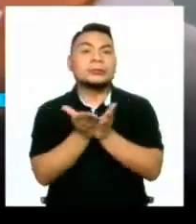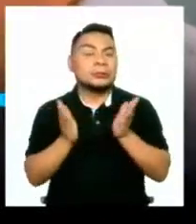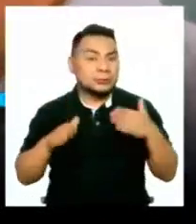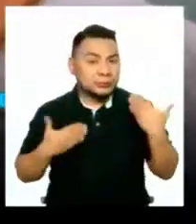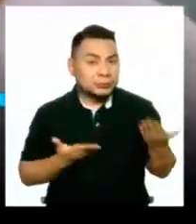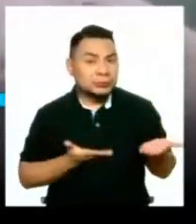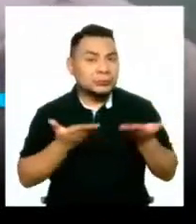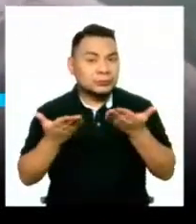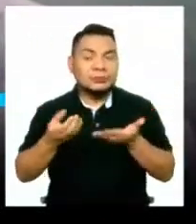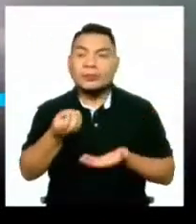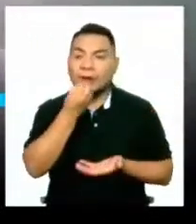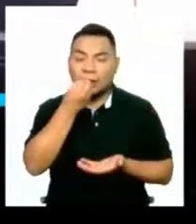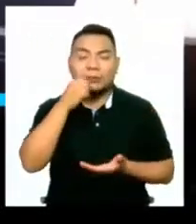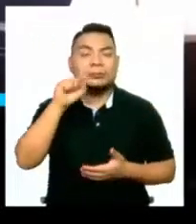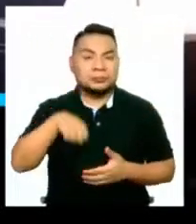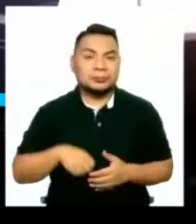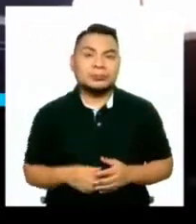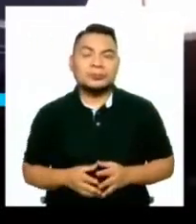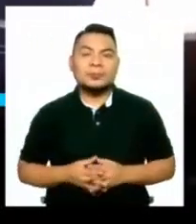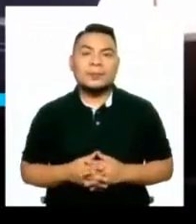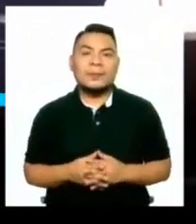podrán llevar lonchera.